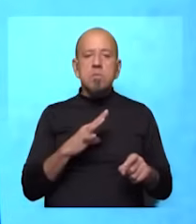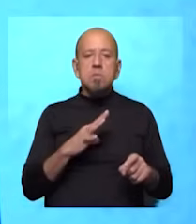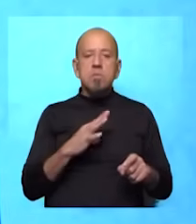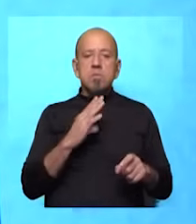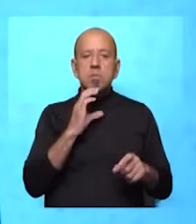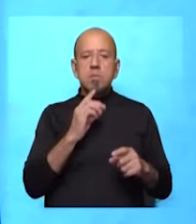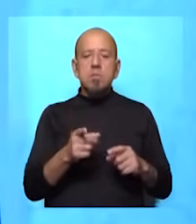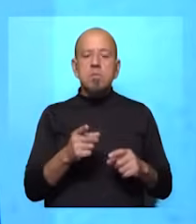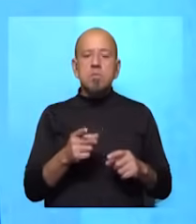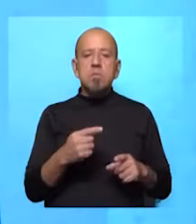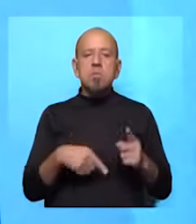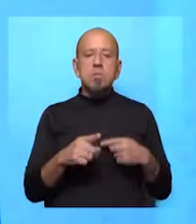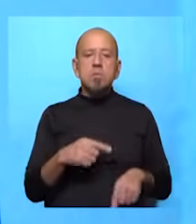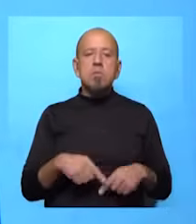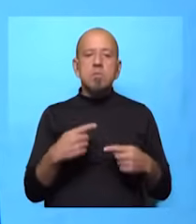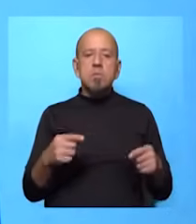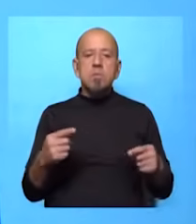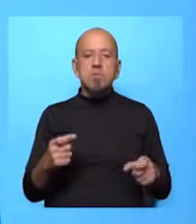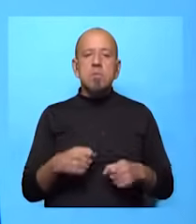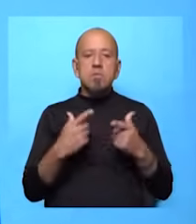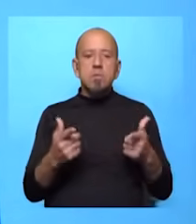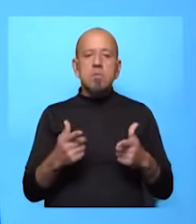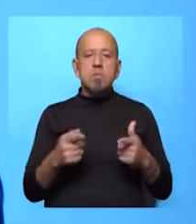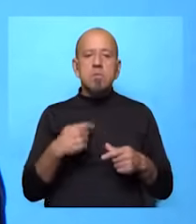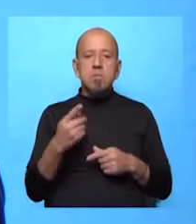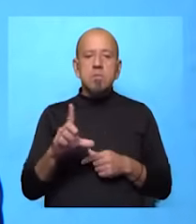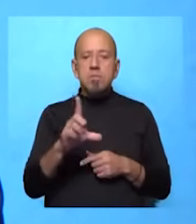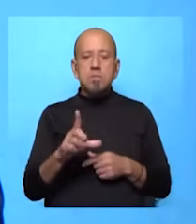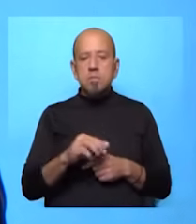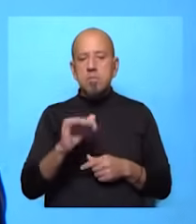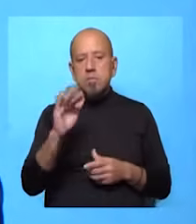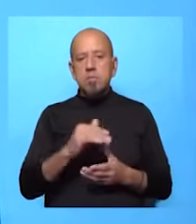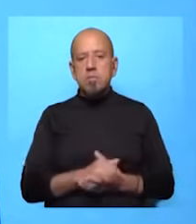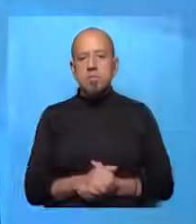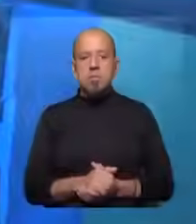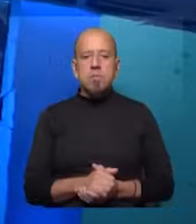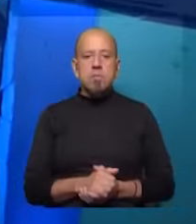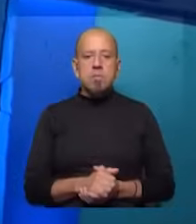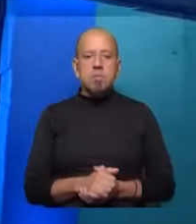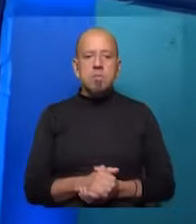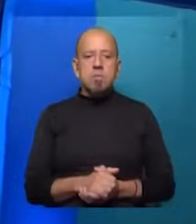móviles informes unas cuantas sorpresas Así que los espero el próximo lunes e que pasen bien